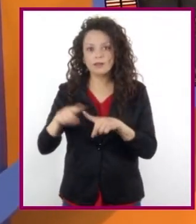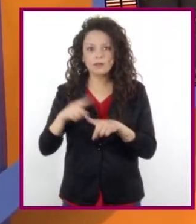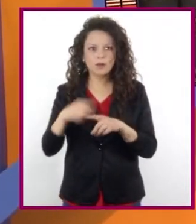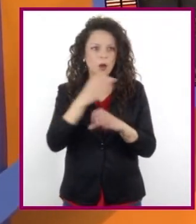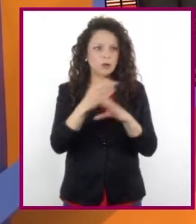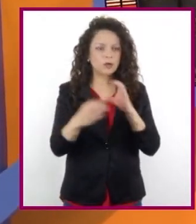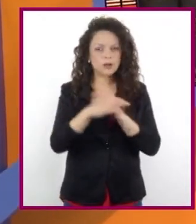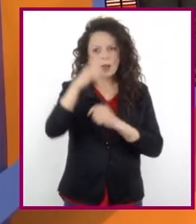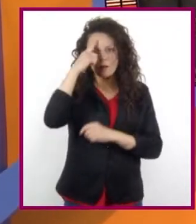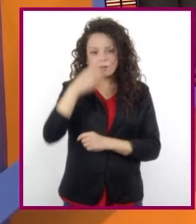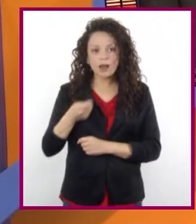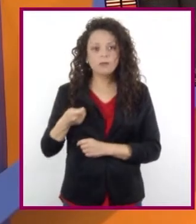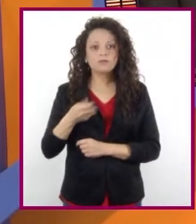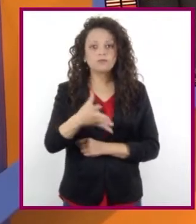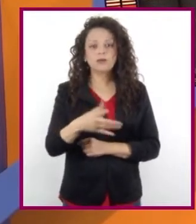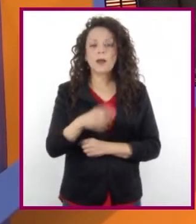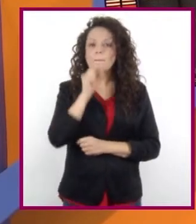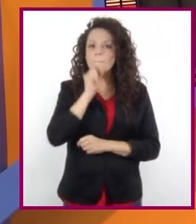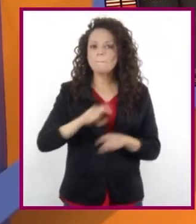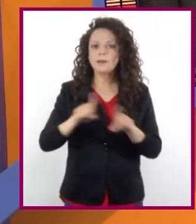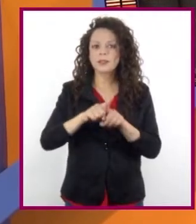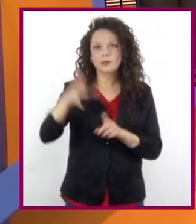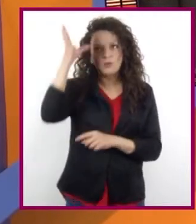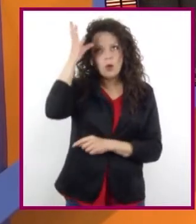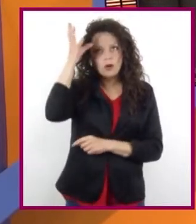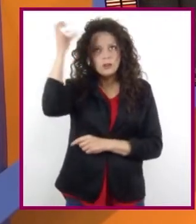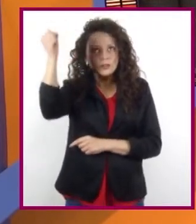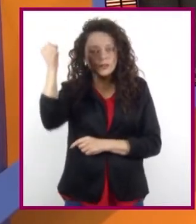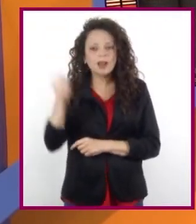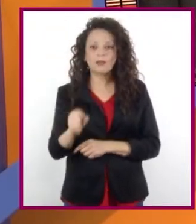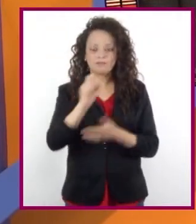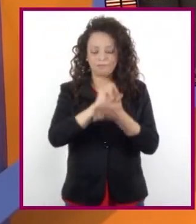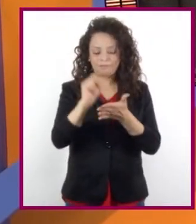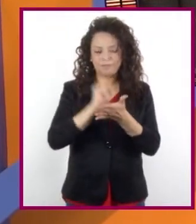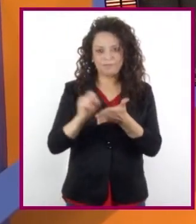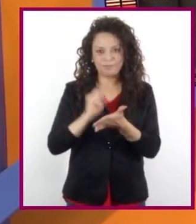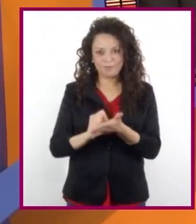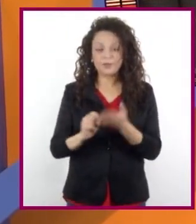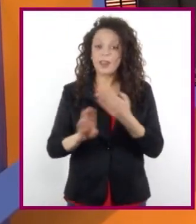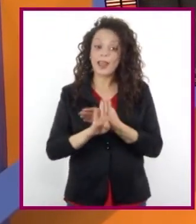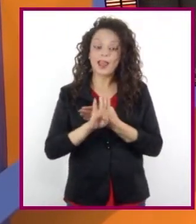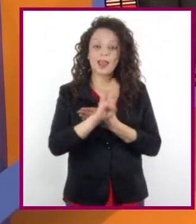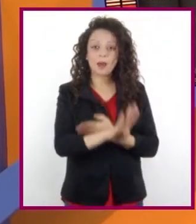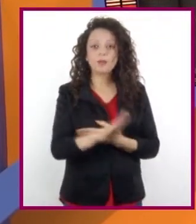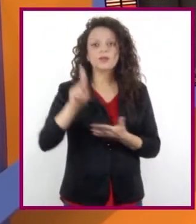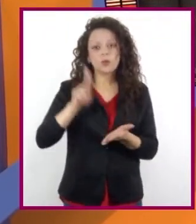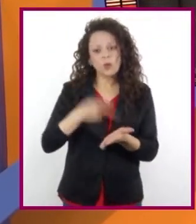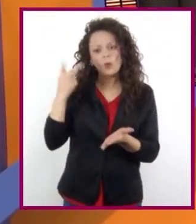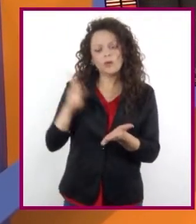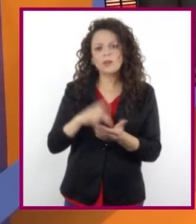para nombrar un mismo concepto en el texto y así evitar la repetición de un término.